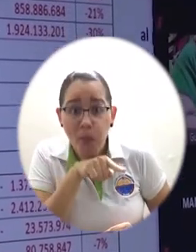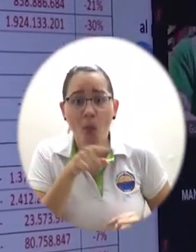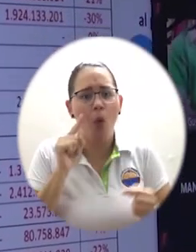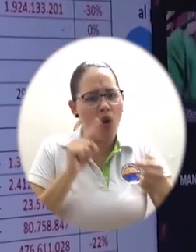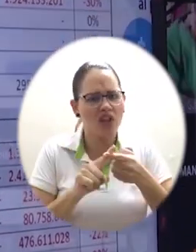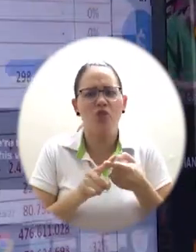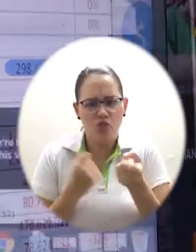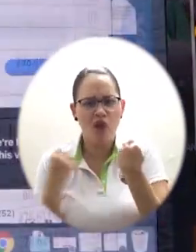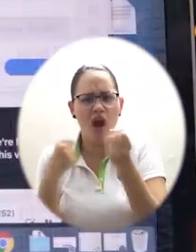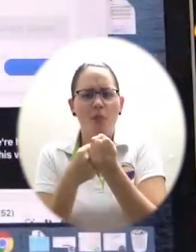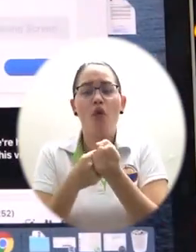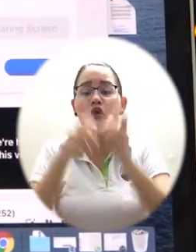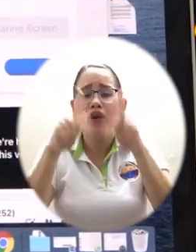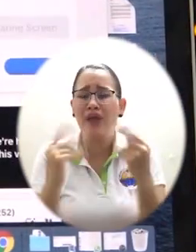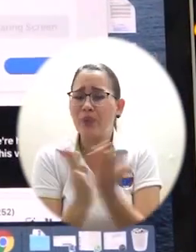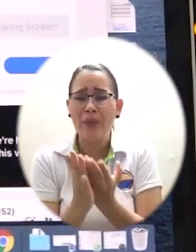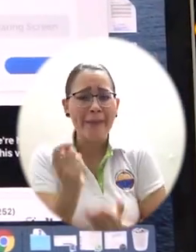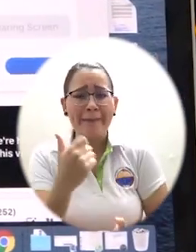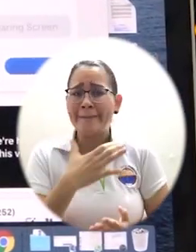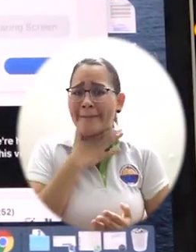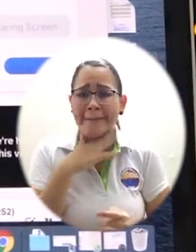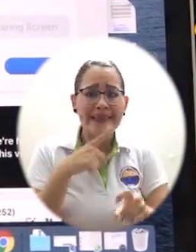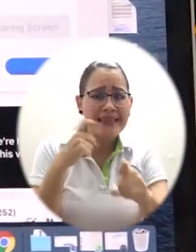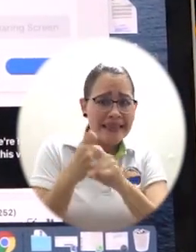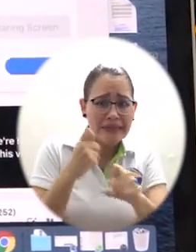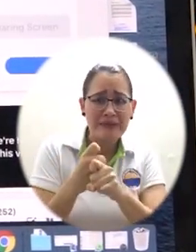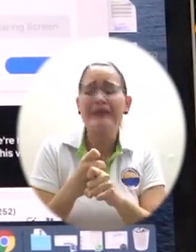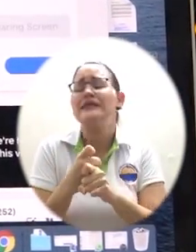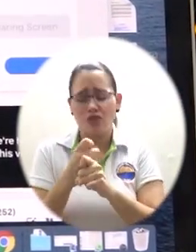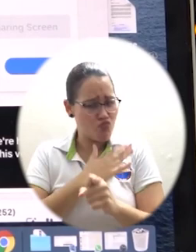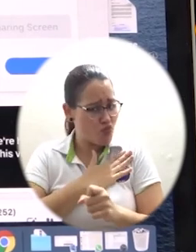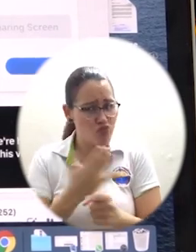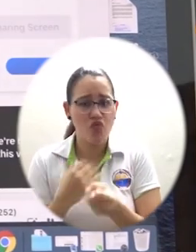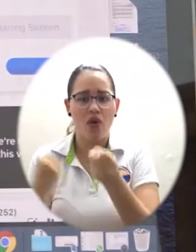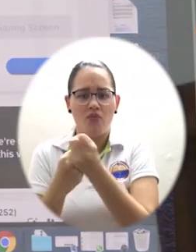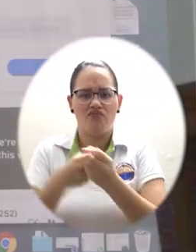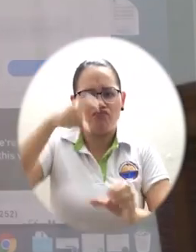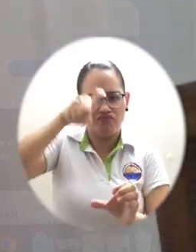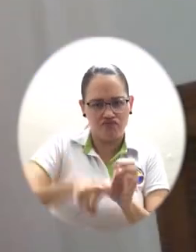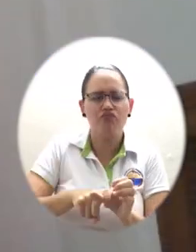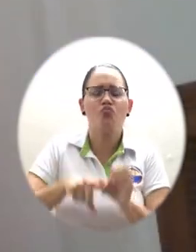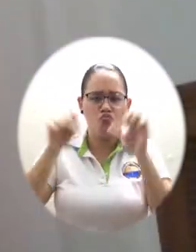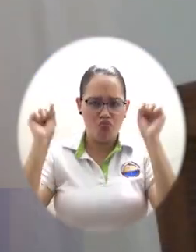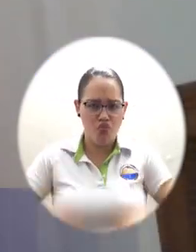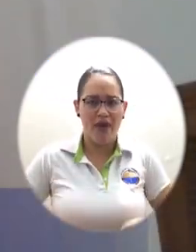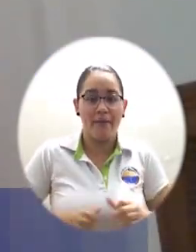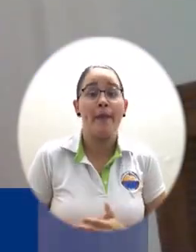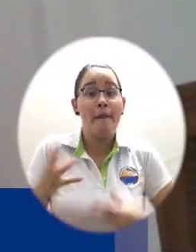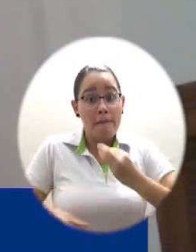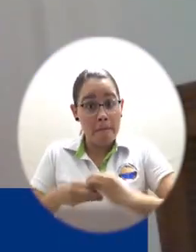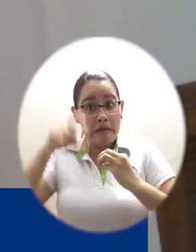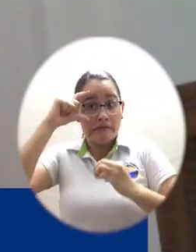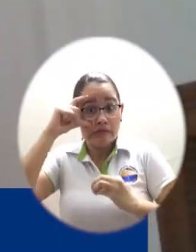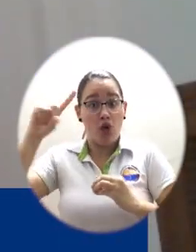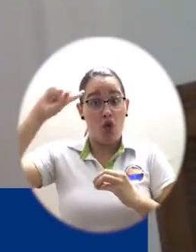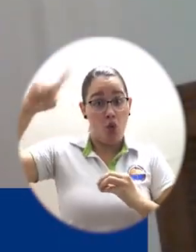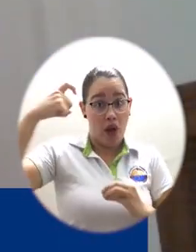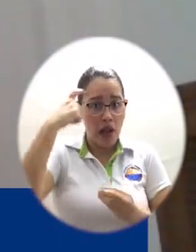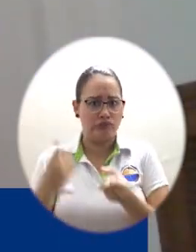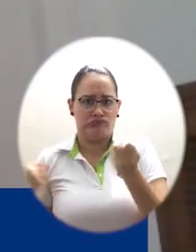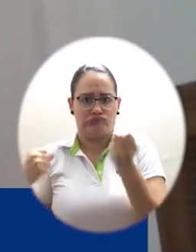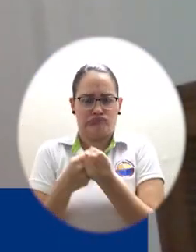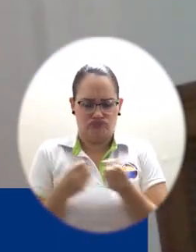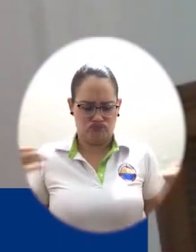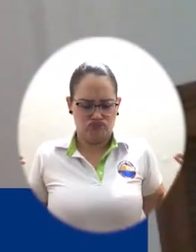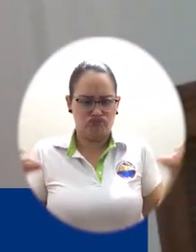propuesta a la que se sumó el gobernador del departamento, Carlos Caicedomar. Estuvimos escuchando la presentación del señor